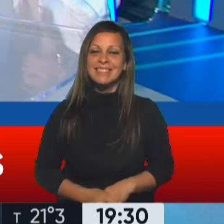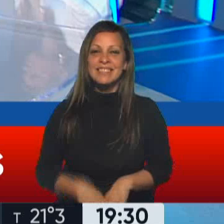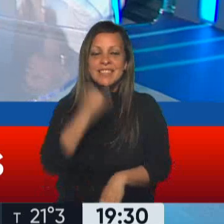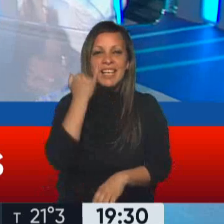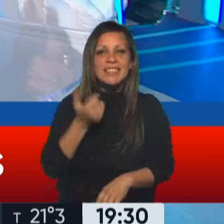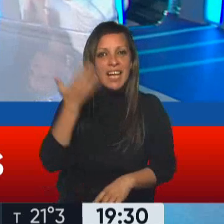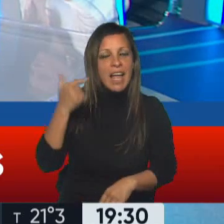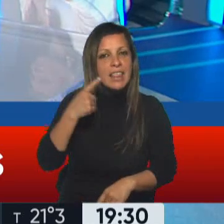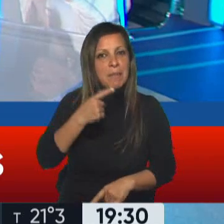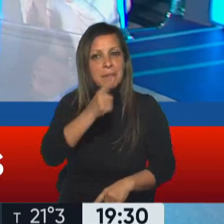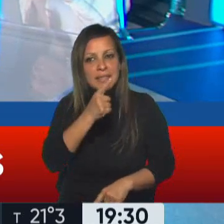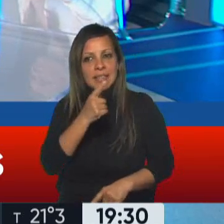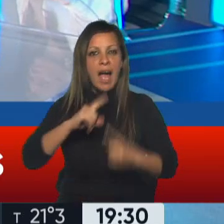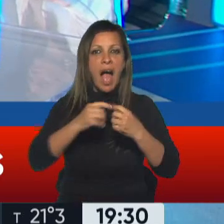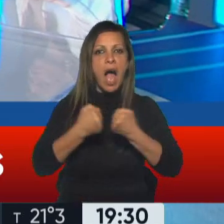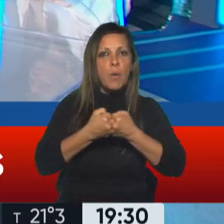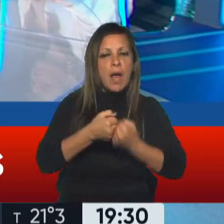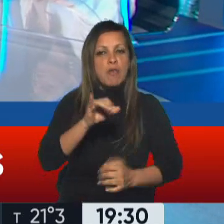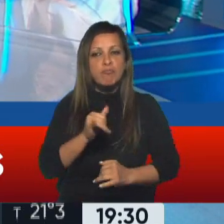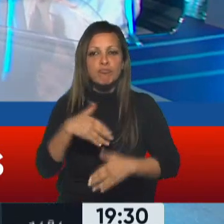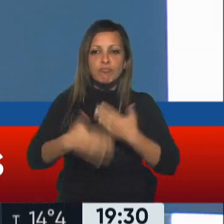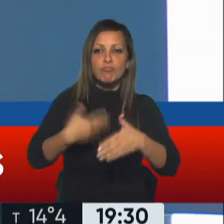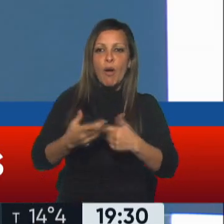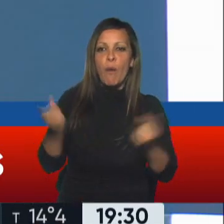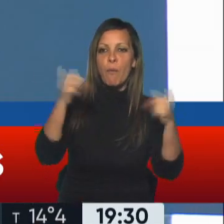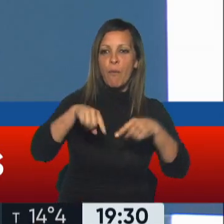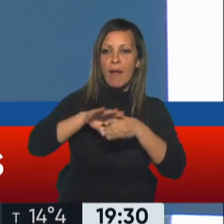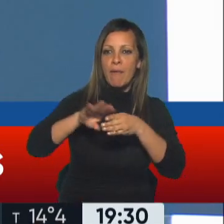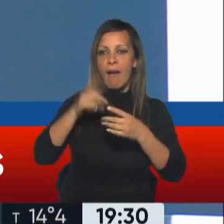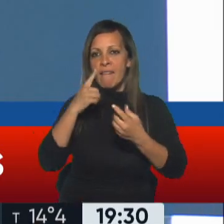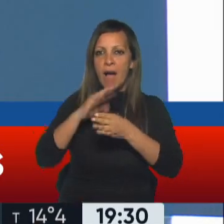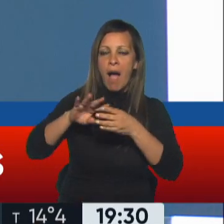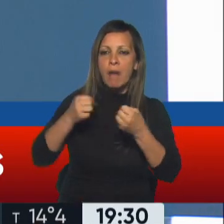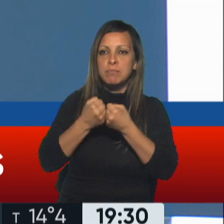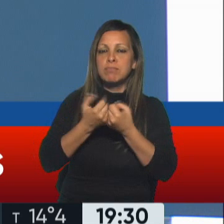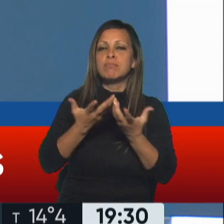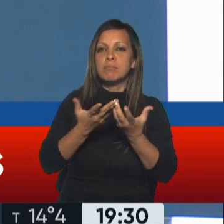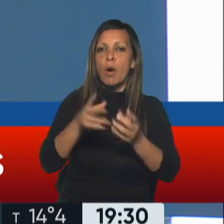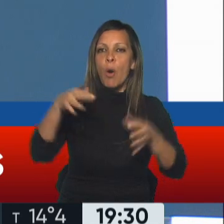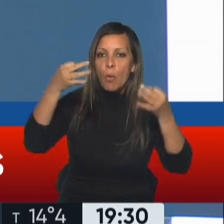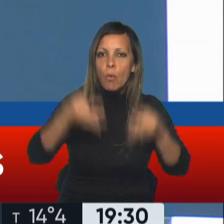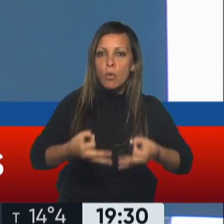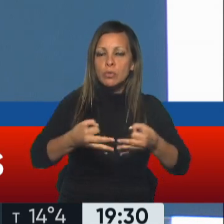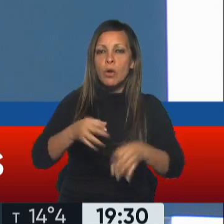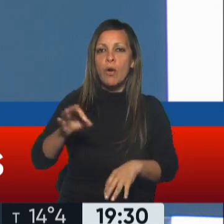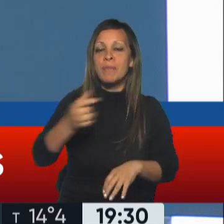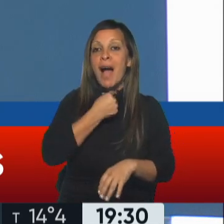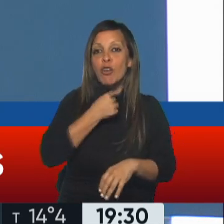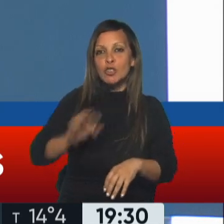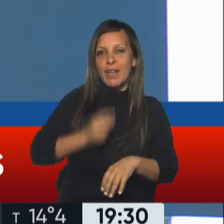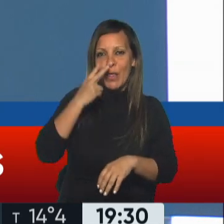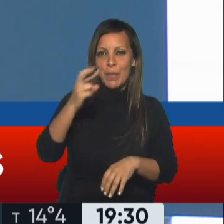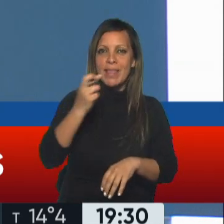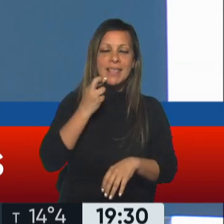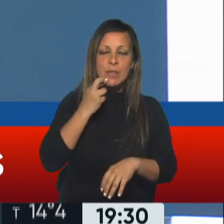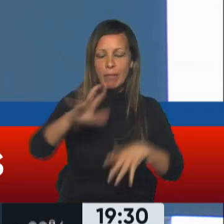iban a llegar a un acuerdo justamente para poder renegociar esta deuda. Caen las elecciones PASO en agosto de 2019 y termina por generar